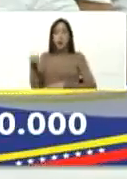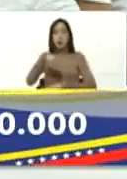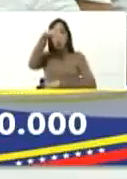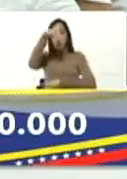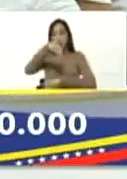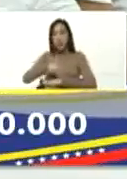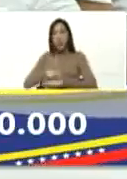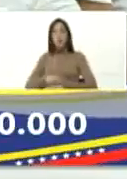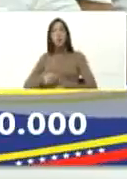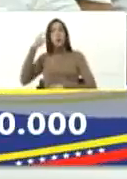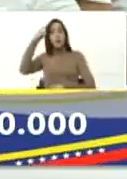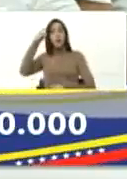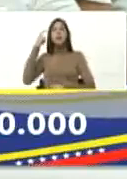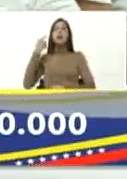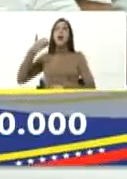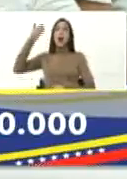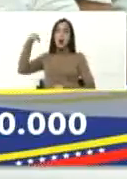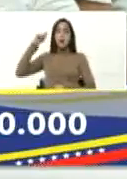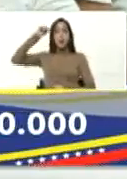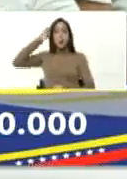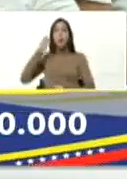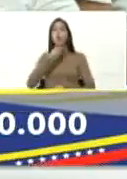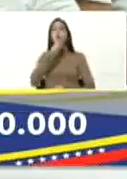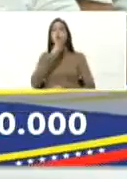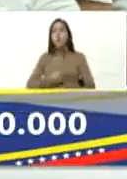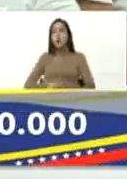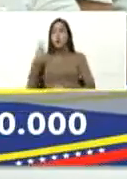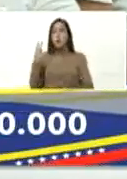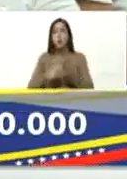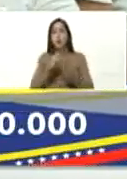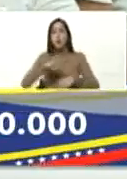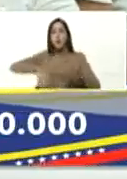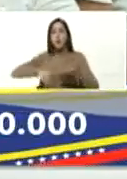a aquel infausto diciembre 2015.